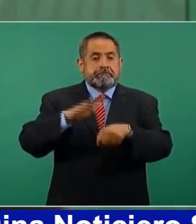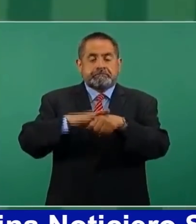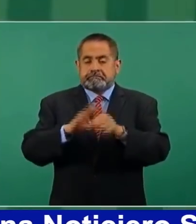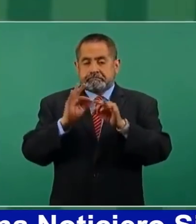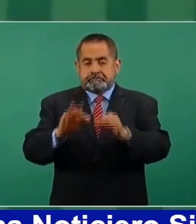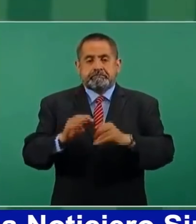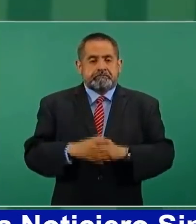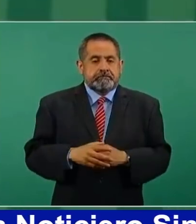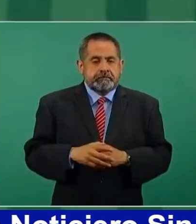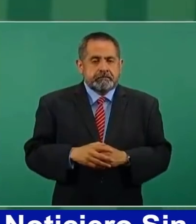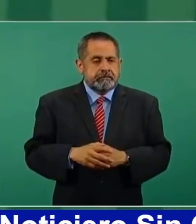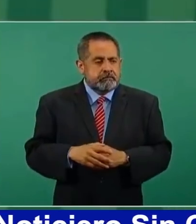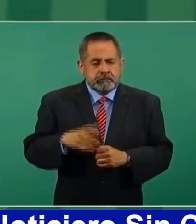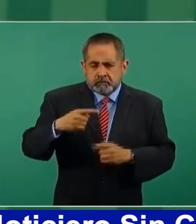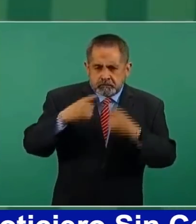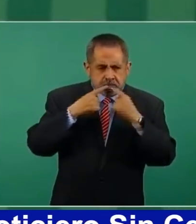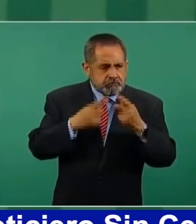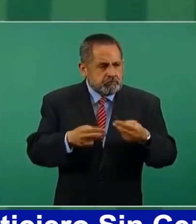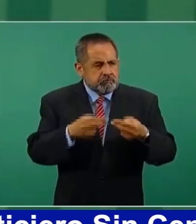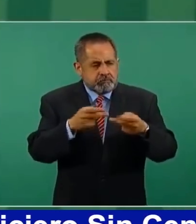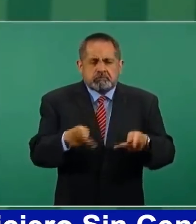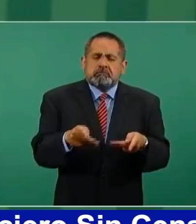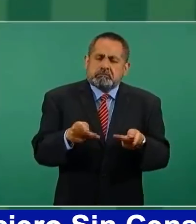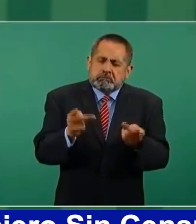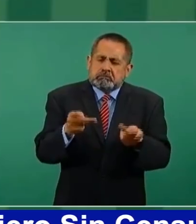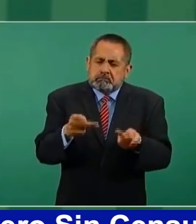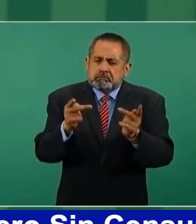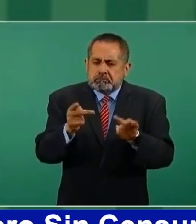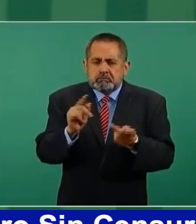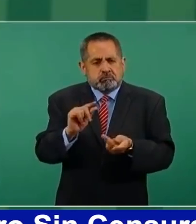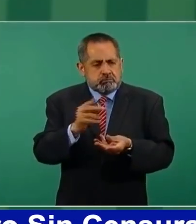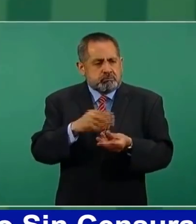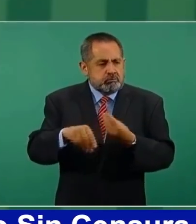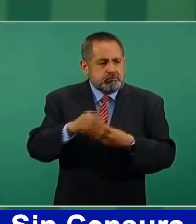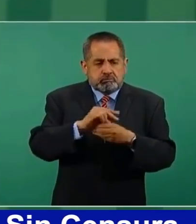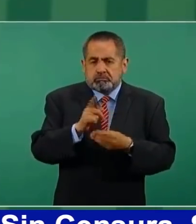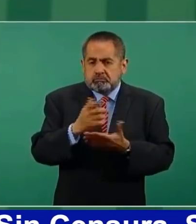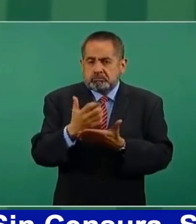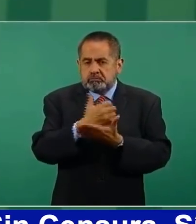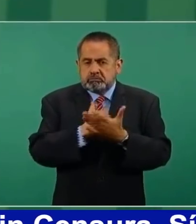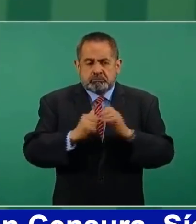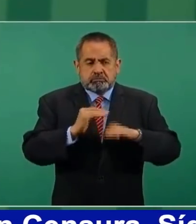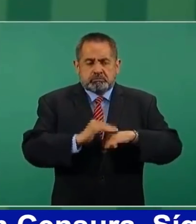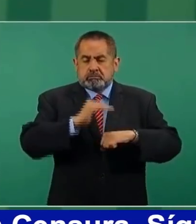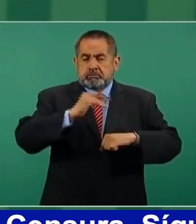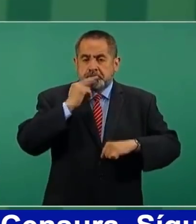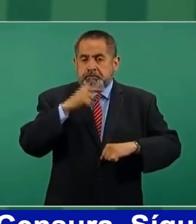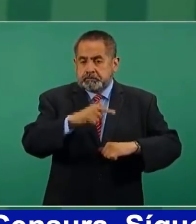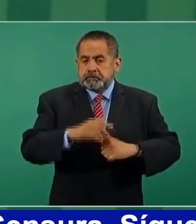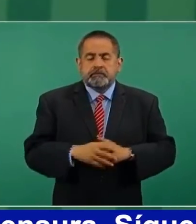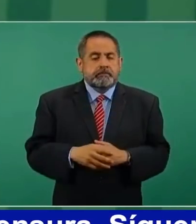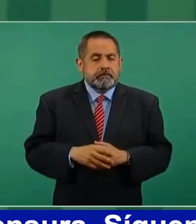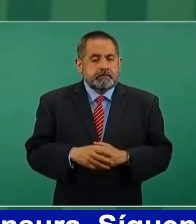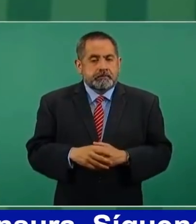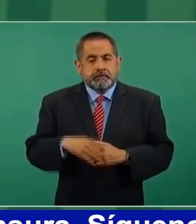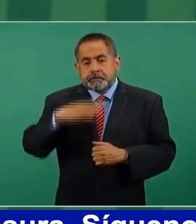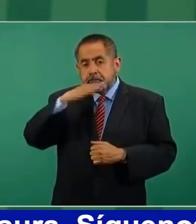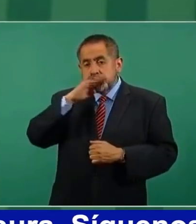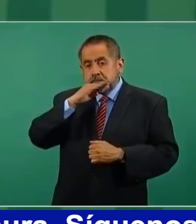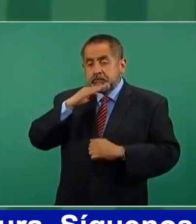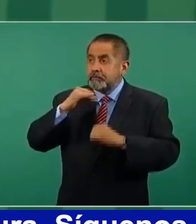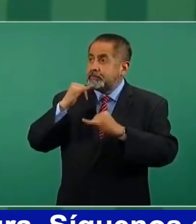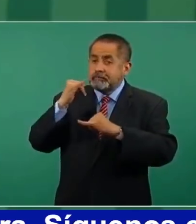y ya están hasta comercializando, poco, pero tienen excedentes. Aumentó el precio del maíz a